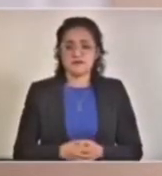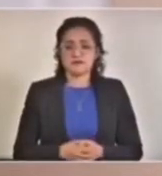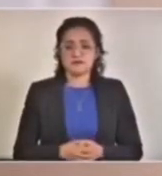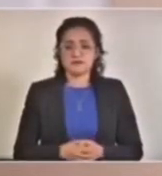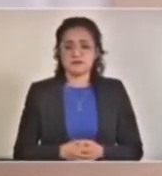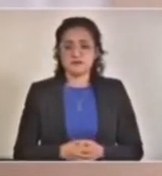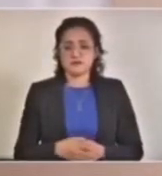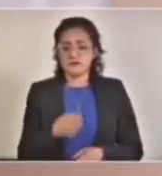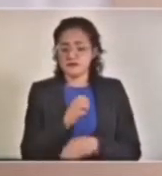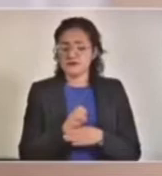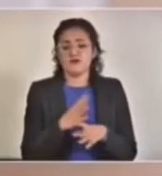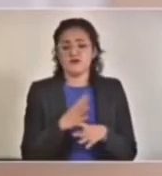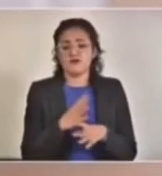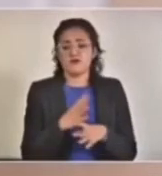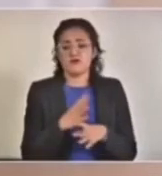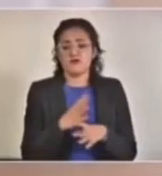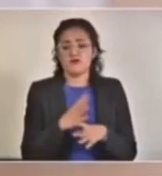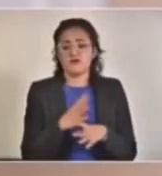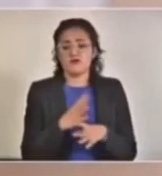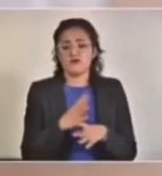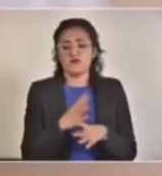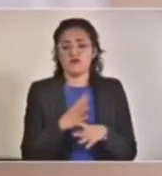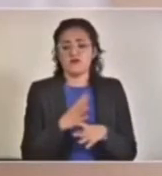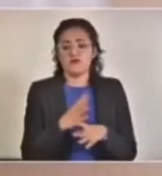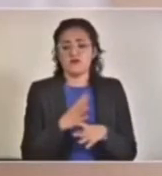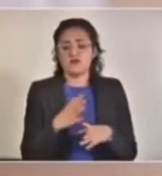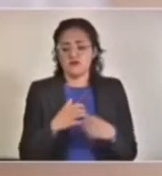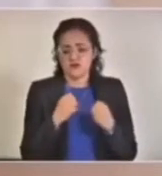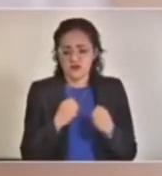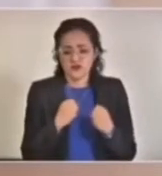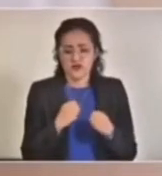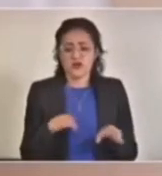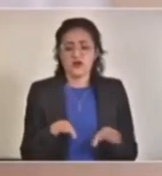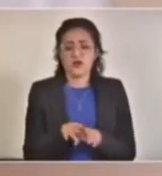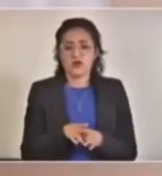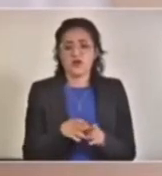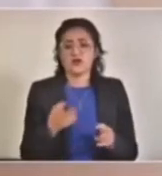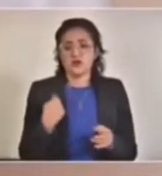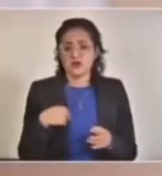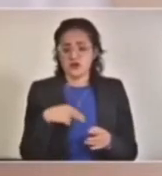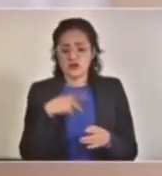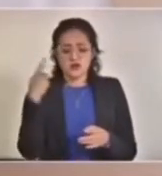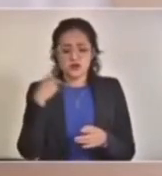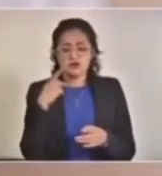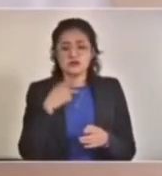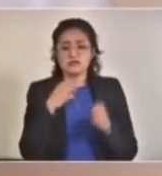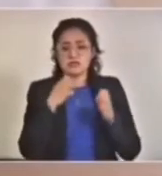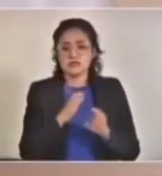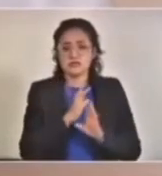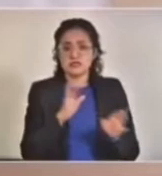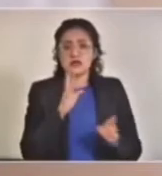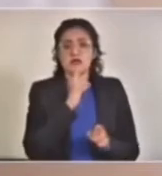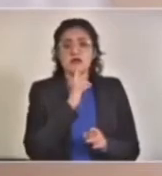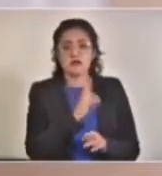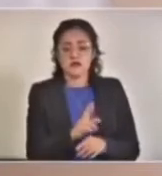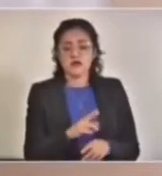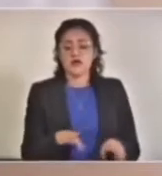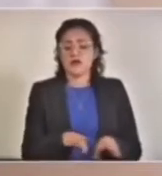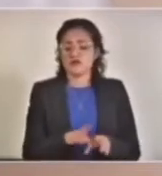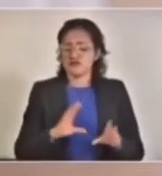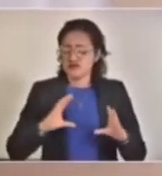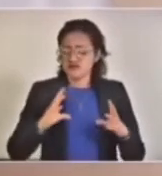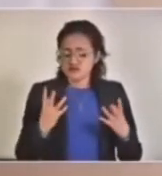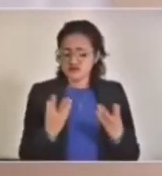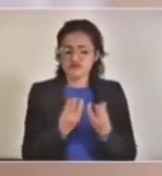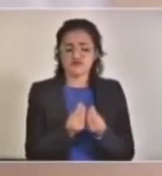los hagamos de esto un esfuerzo como hasta ahorita los poblanos estamos ya respondiendo de manera colectiva